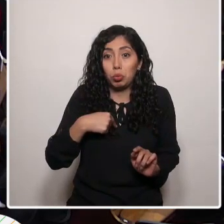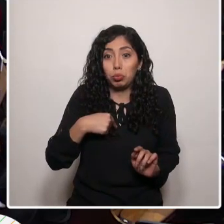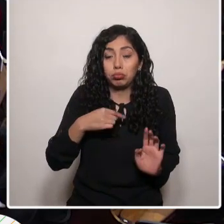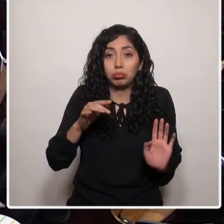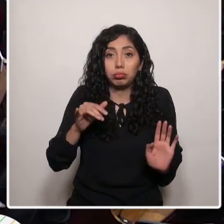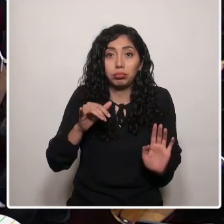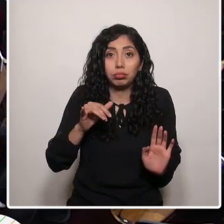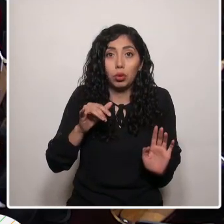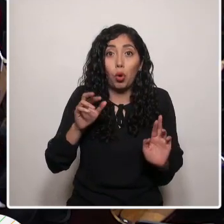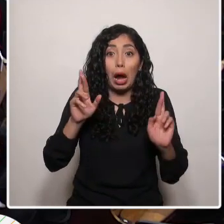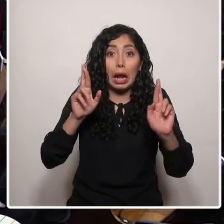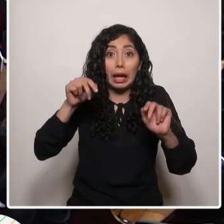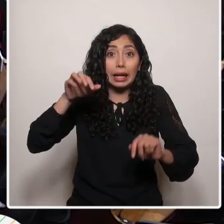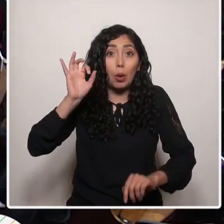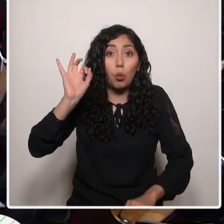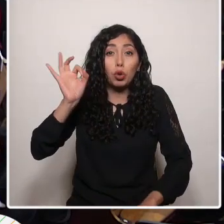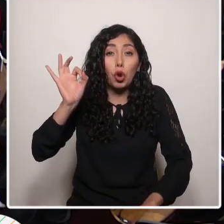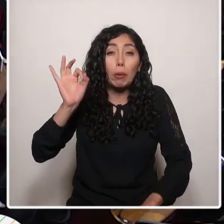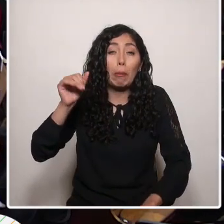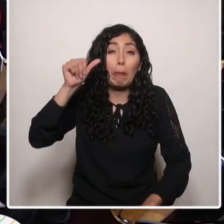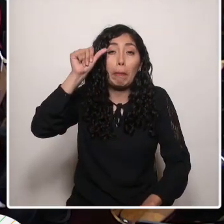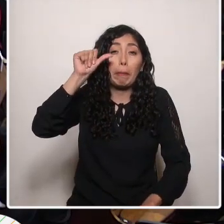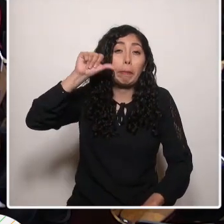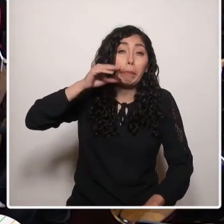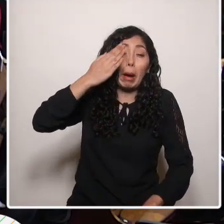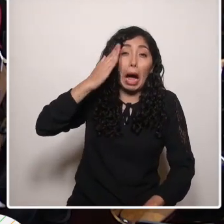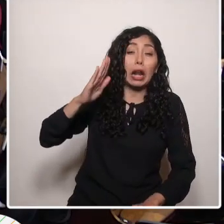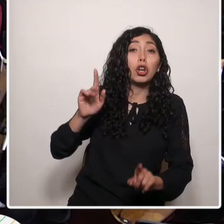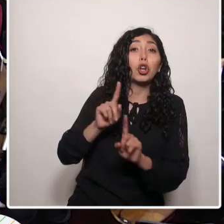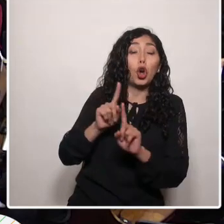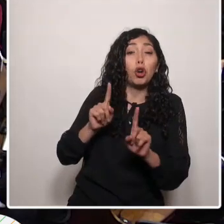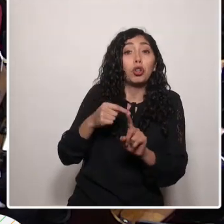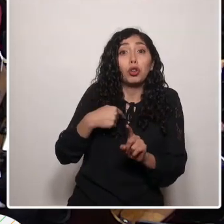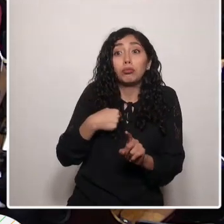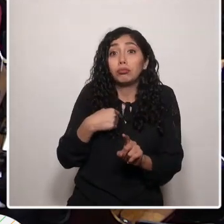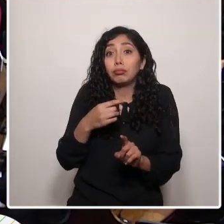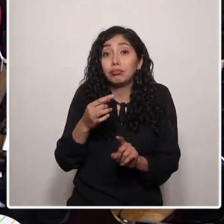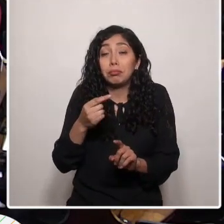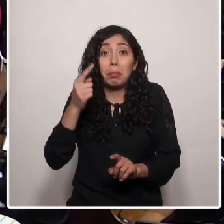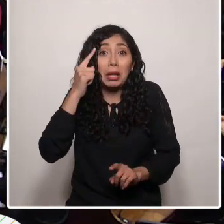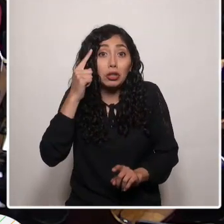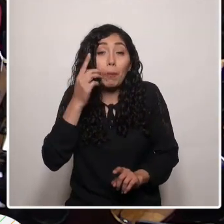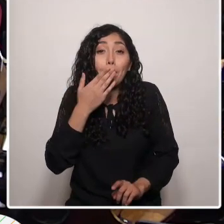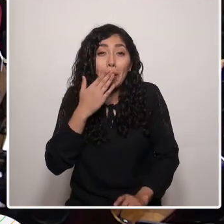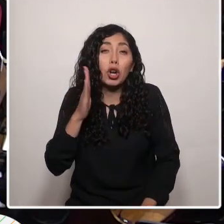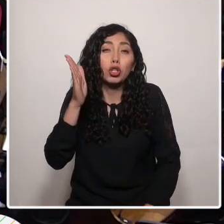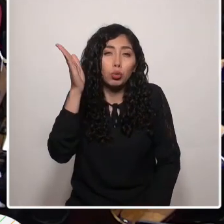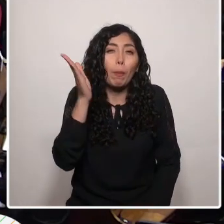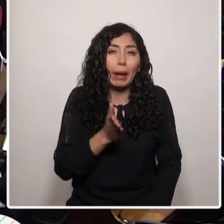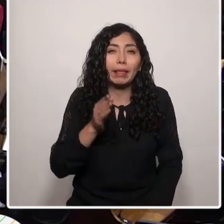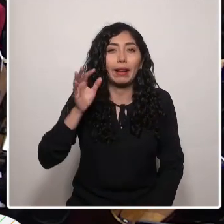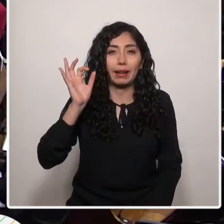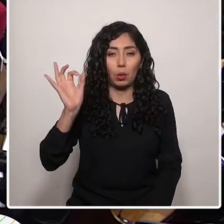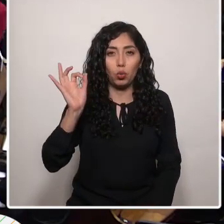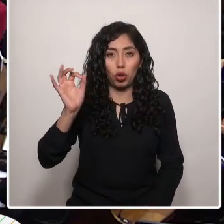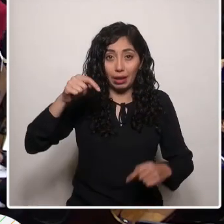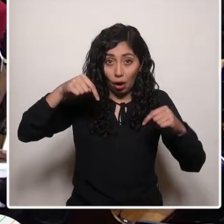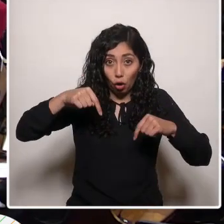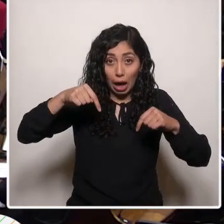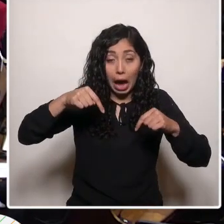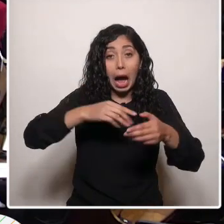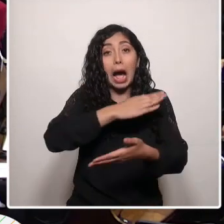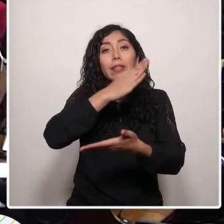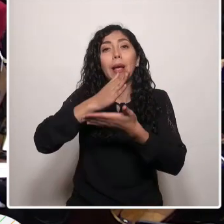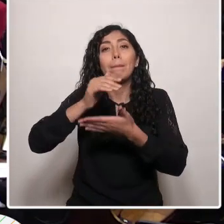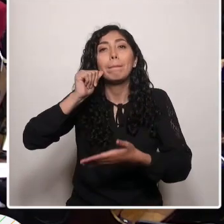sesión fracasara. Entonces recurro al tecnicismo de suspender la sesión hasta mañana